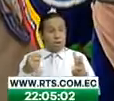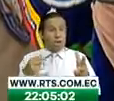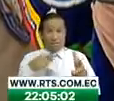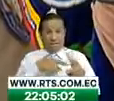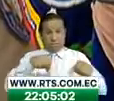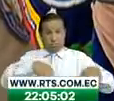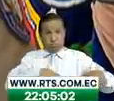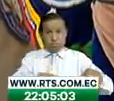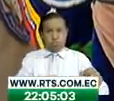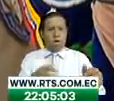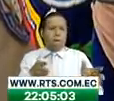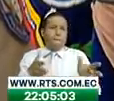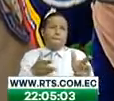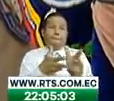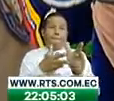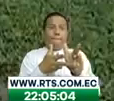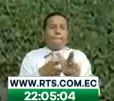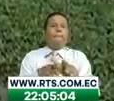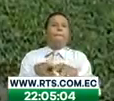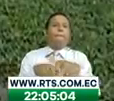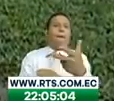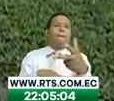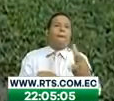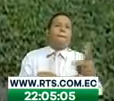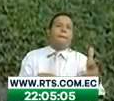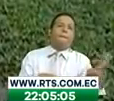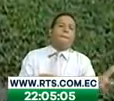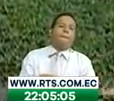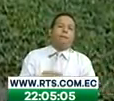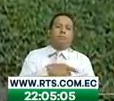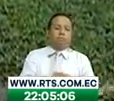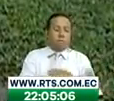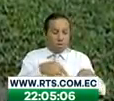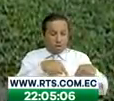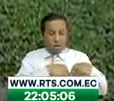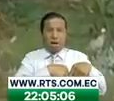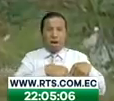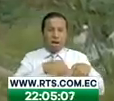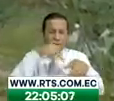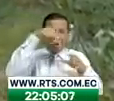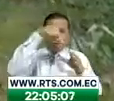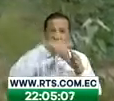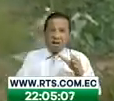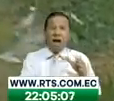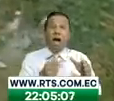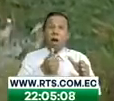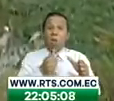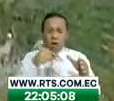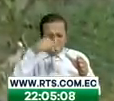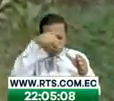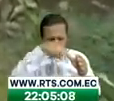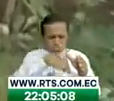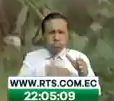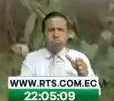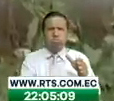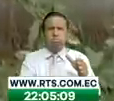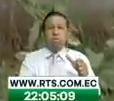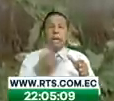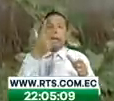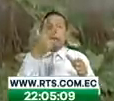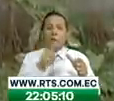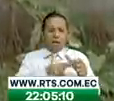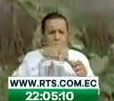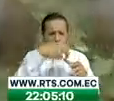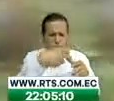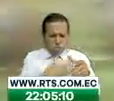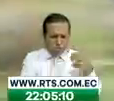tres ocupantes de la motocicleta. Cayeron o descendieron a una zanja de agua donde las tres personas se encontraban al interior de la zanja, producto